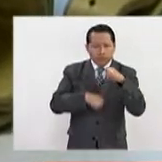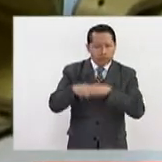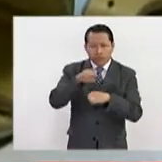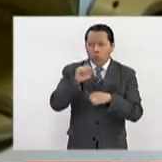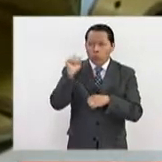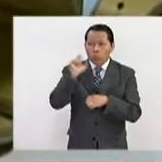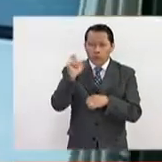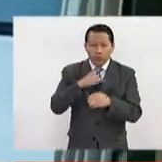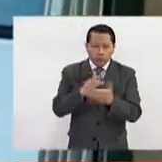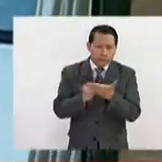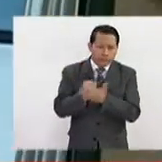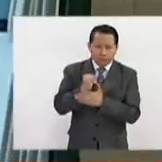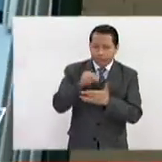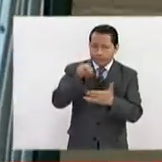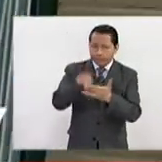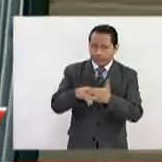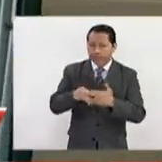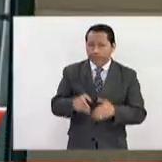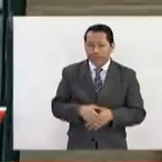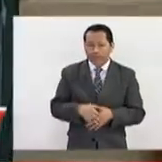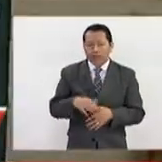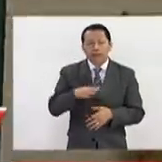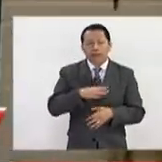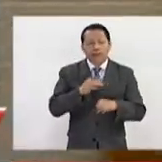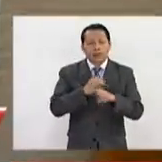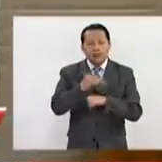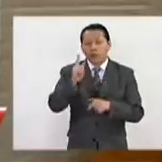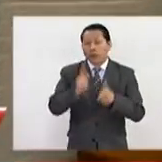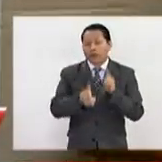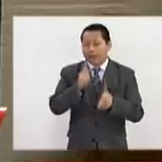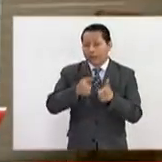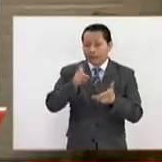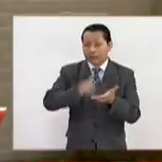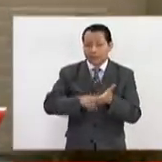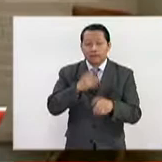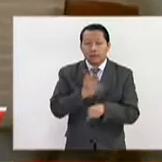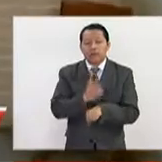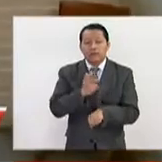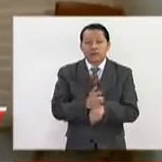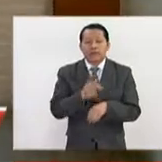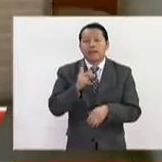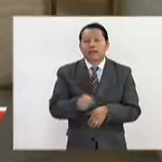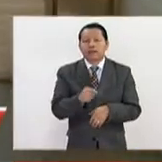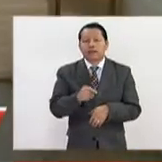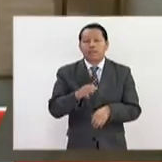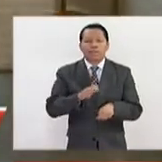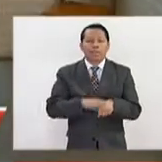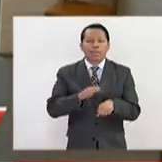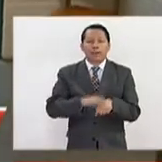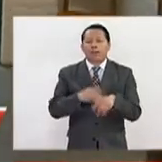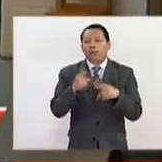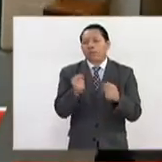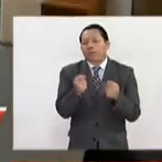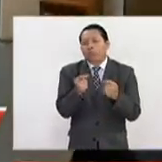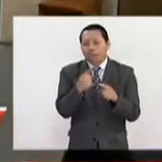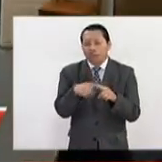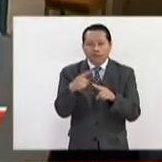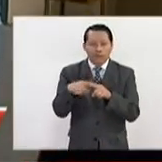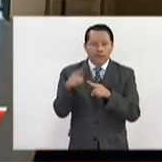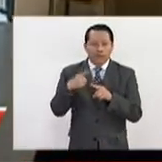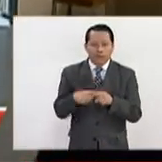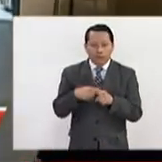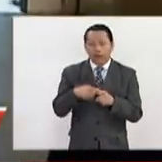emisión de una sentencia de muerte. El estado de Texas, en Estados Unidos, es la entidad con más violaciones a dicha convención.